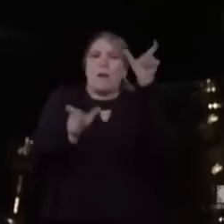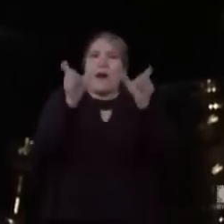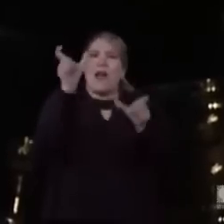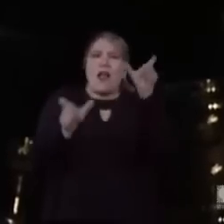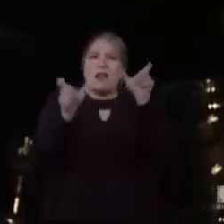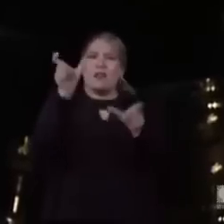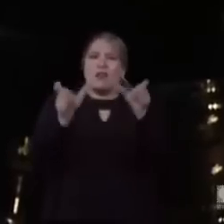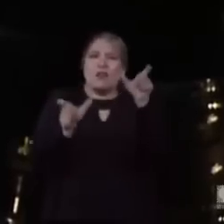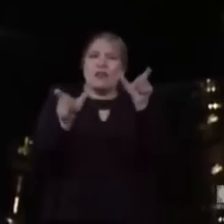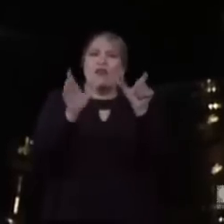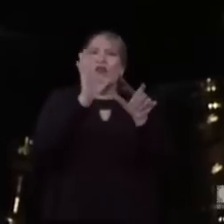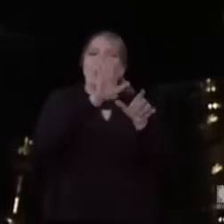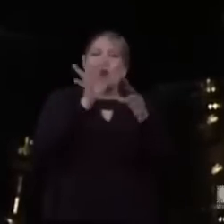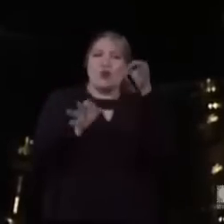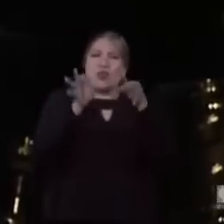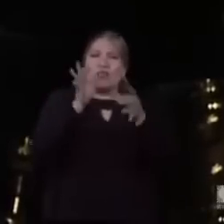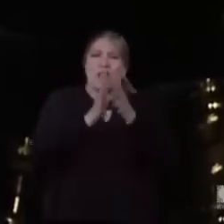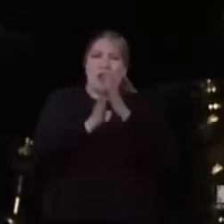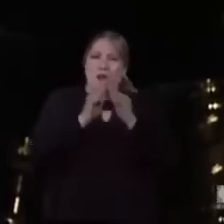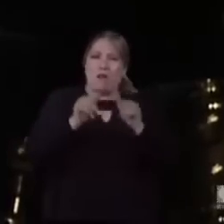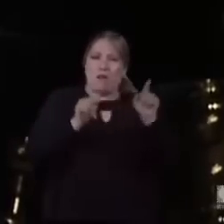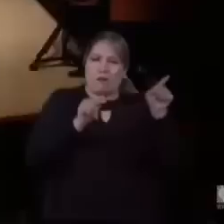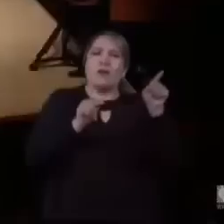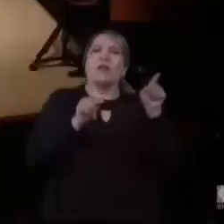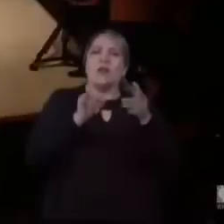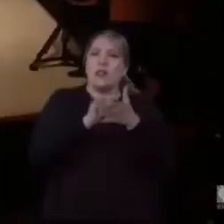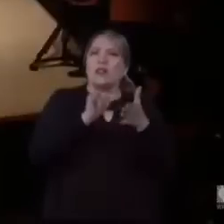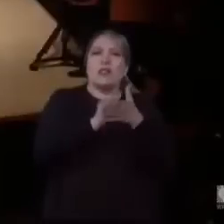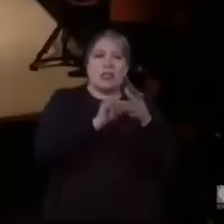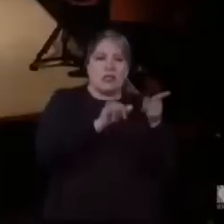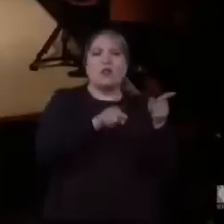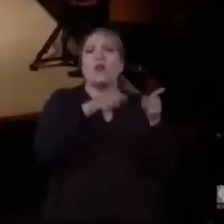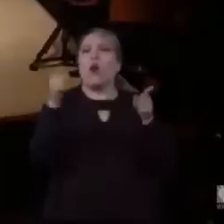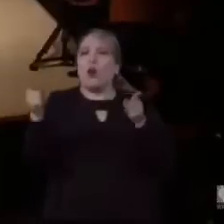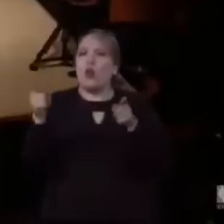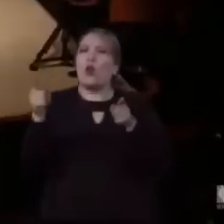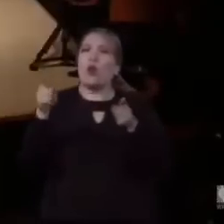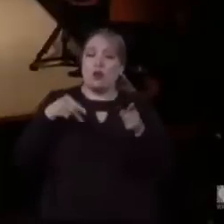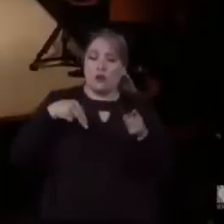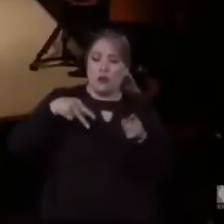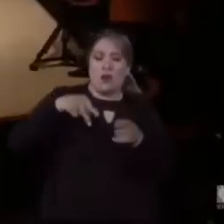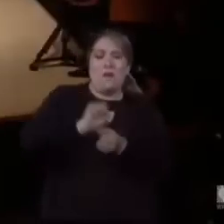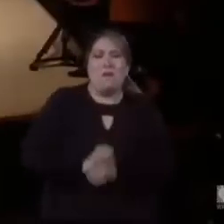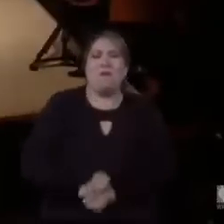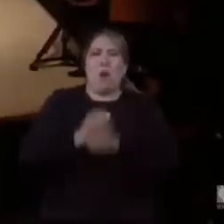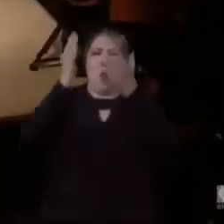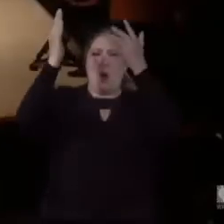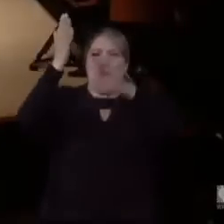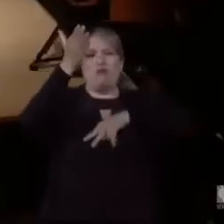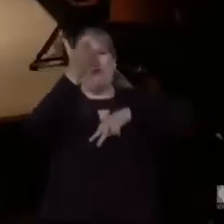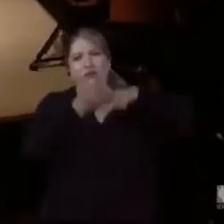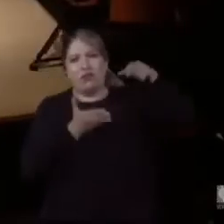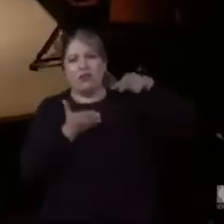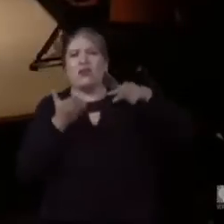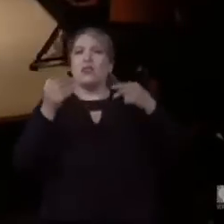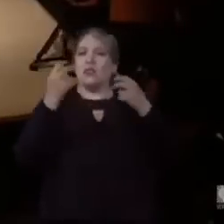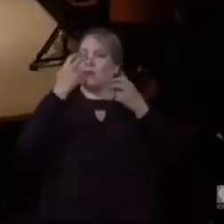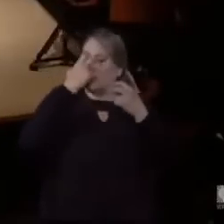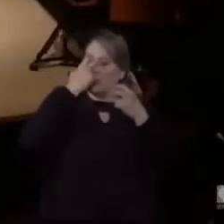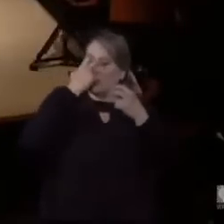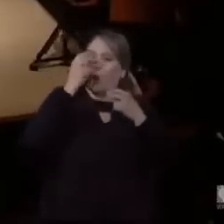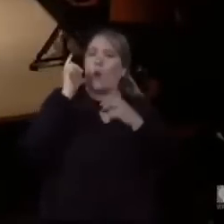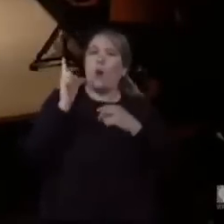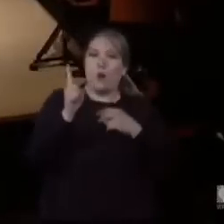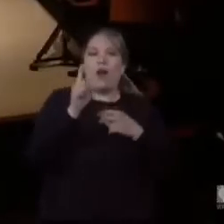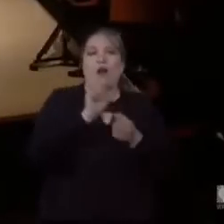Justicia, desde los soldados y policías sin piernas y ciegos por minas antipersona, desde los